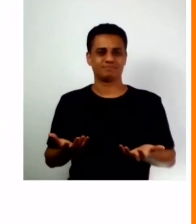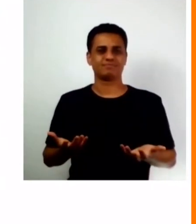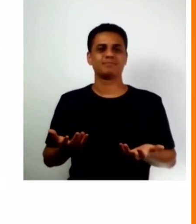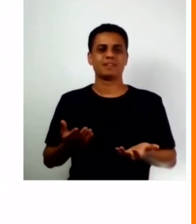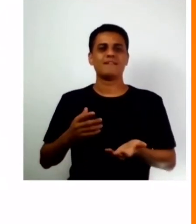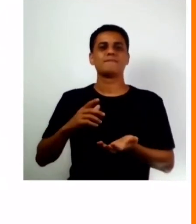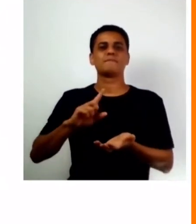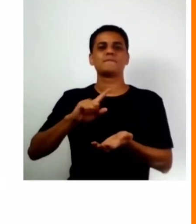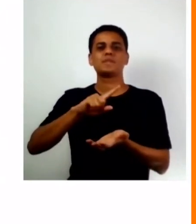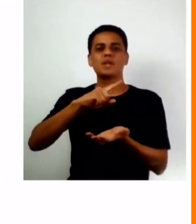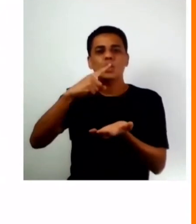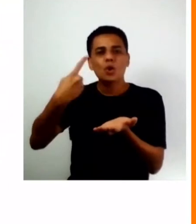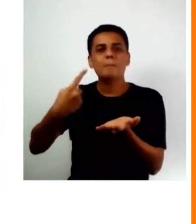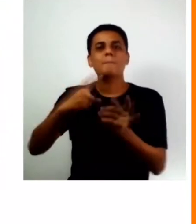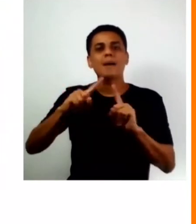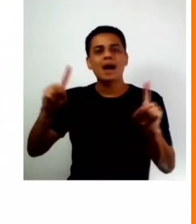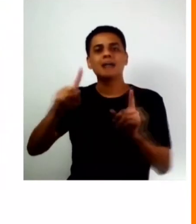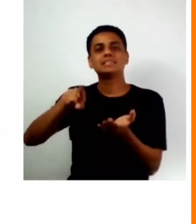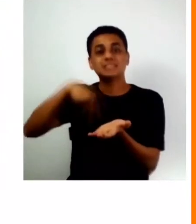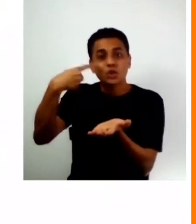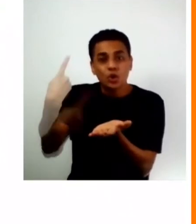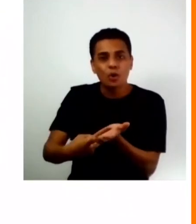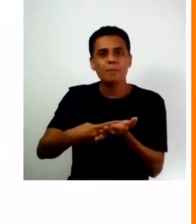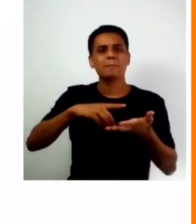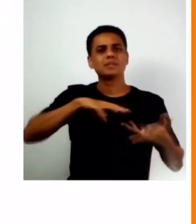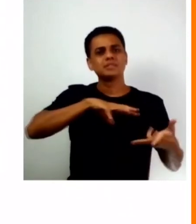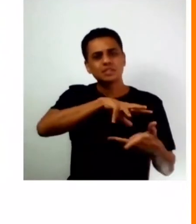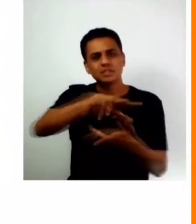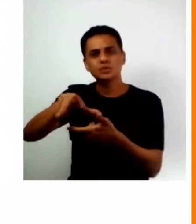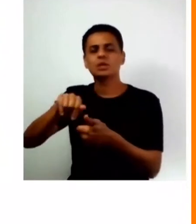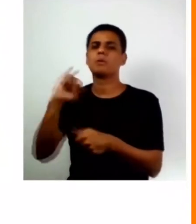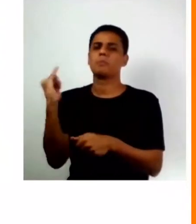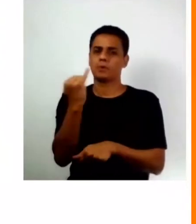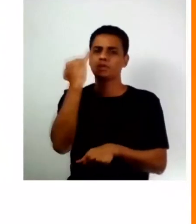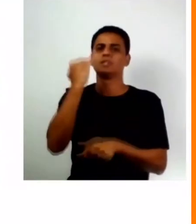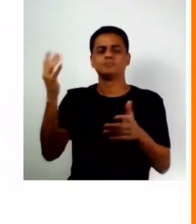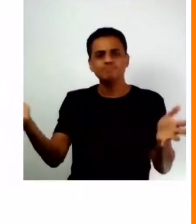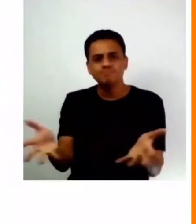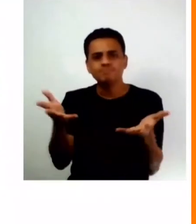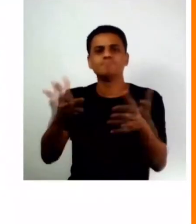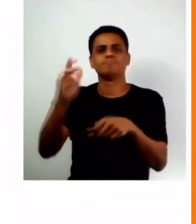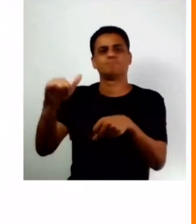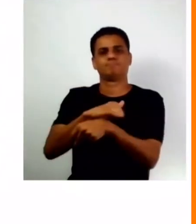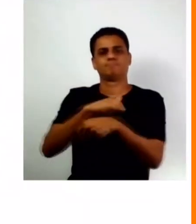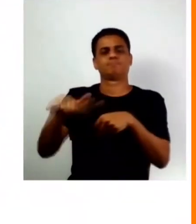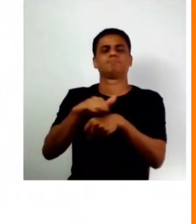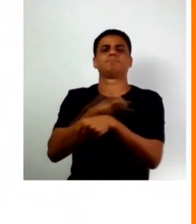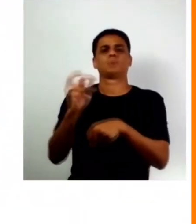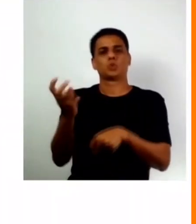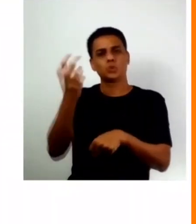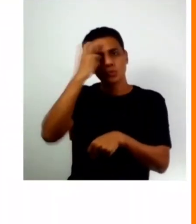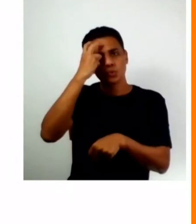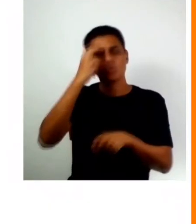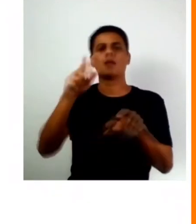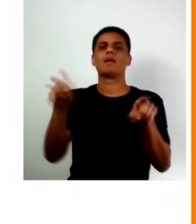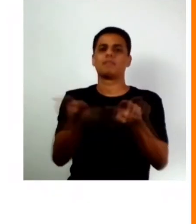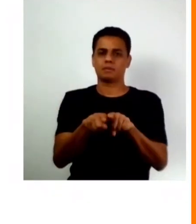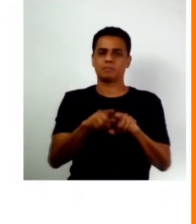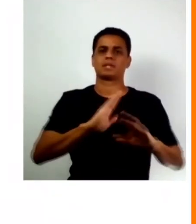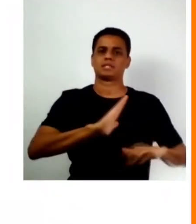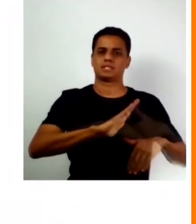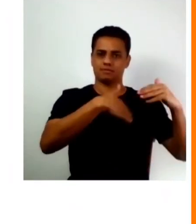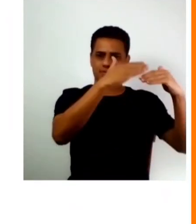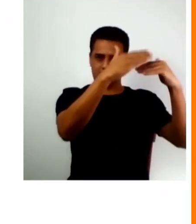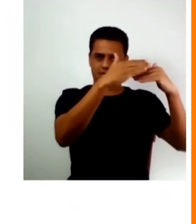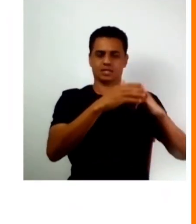é importante para fomentar as estrategias de cultura e desarrollo. O quinto é